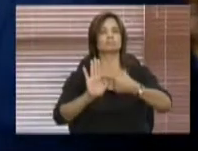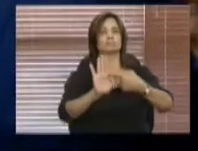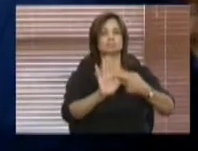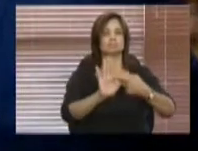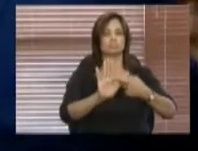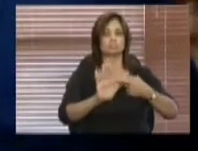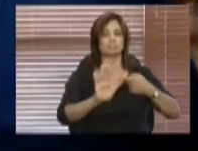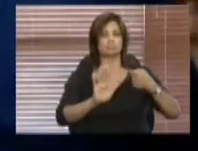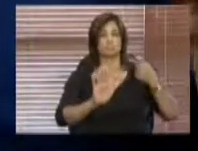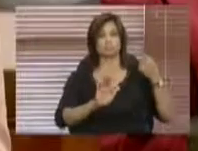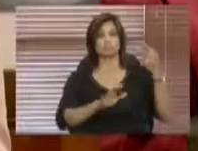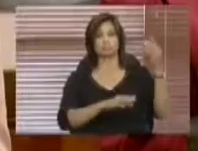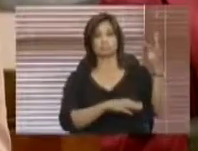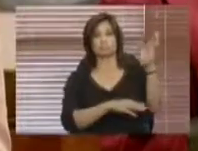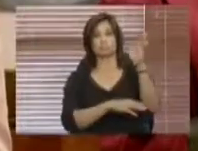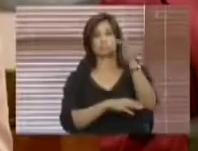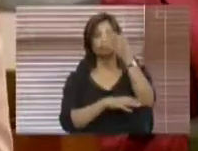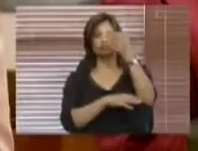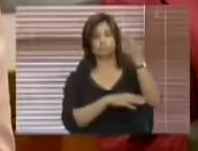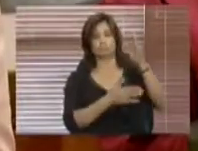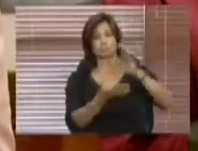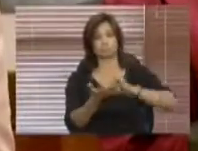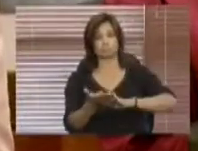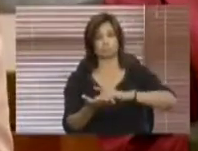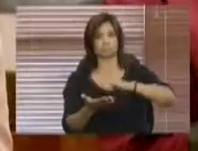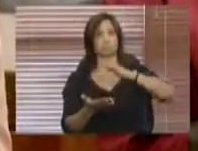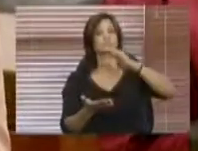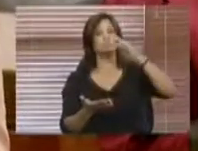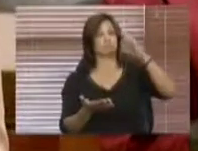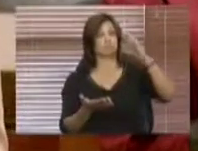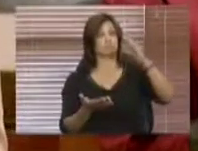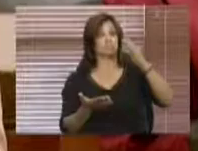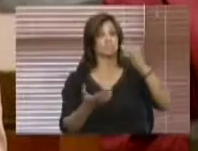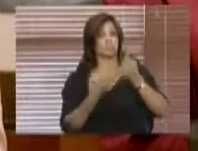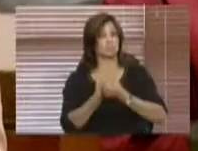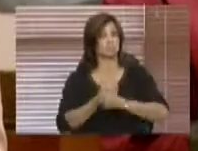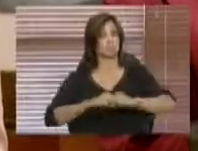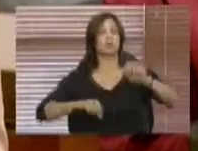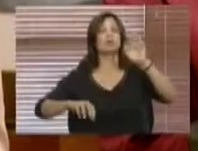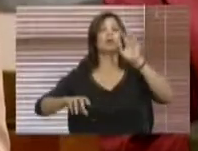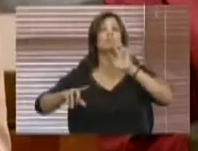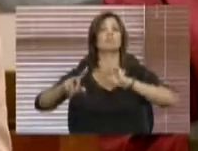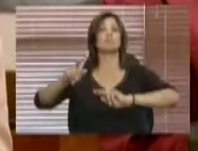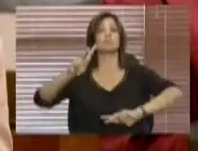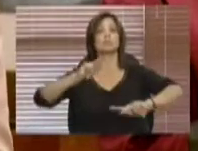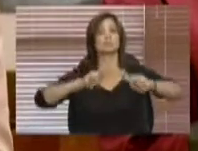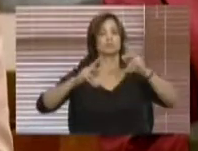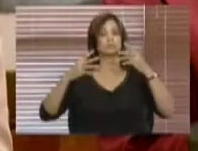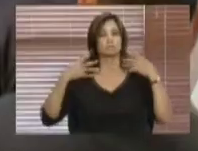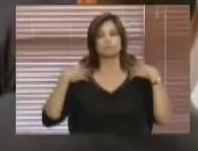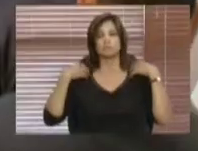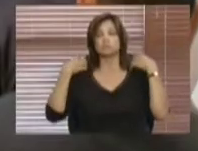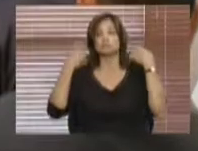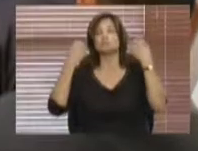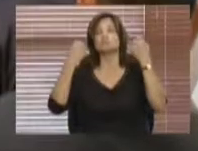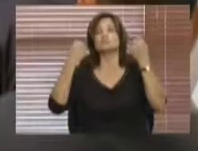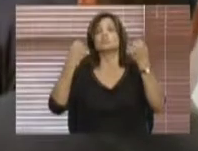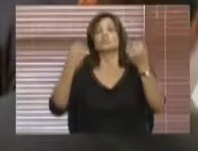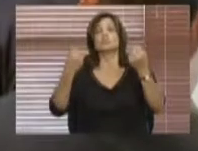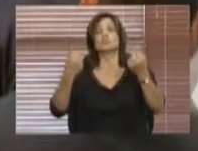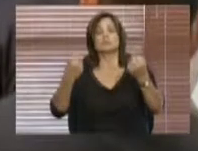ostentemos nuestro invicto glorioso pendón. Salve el pueblo que intrépido